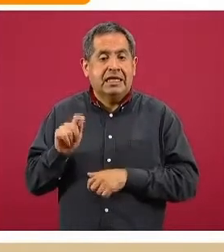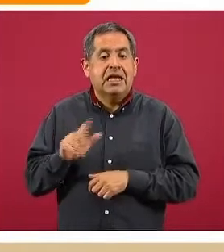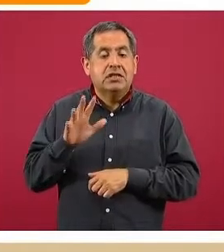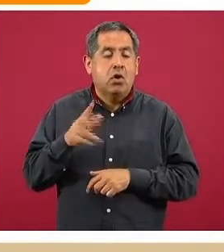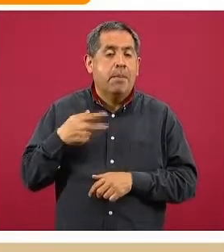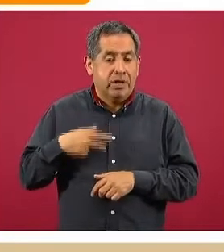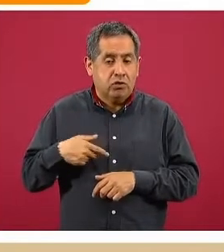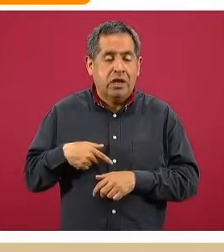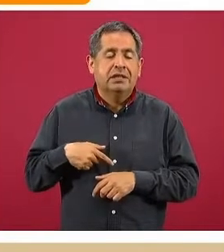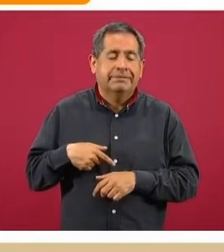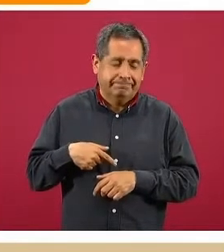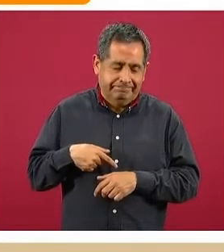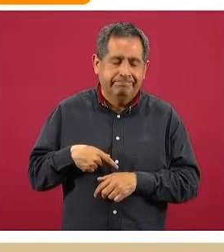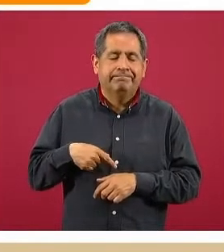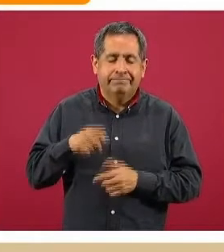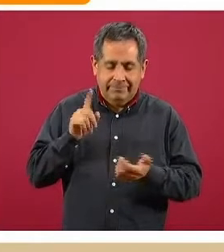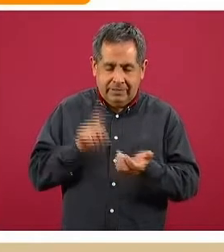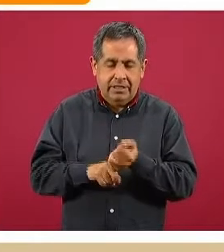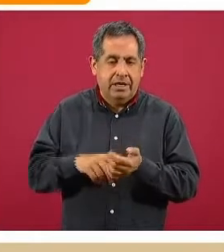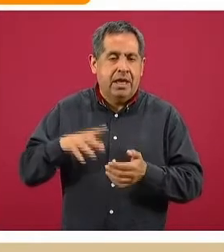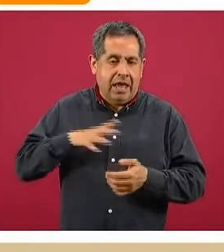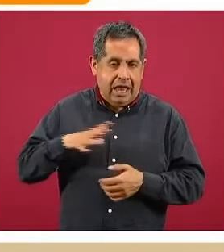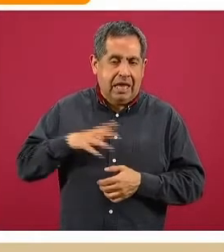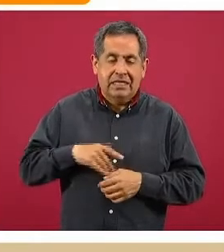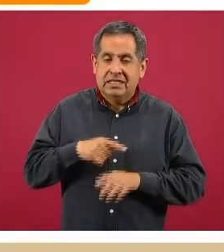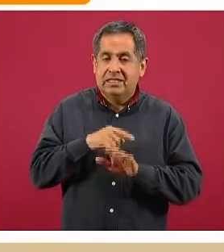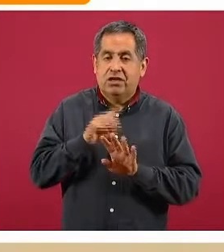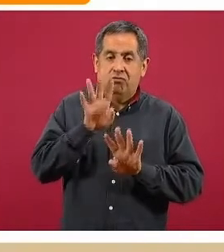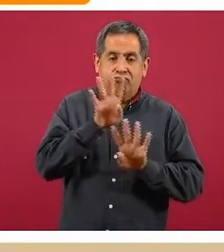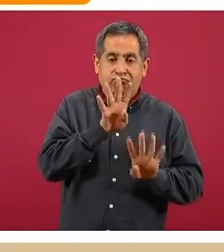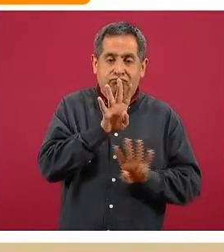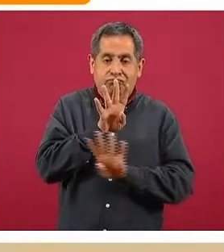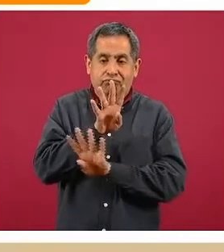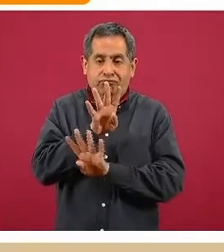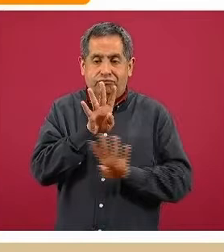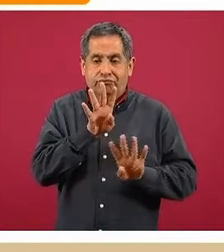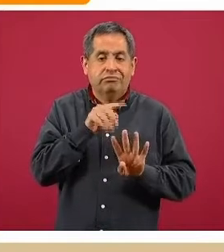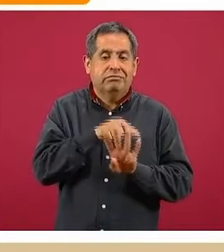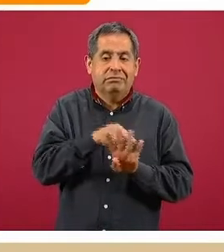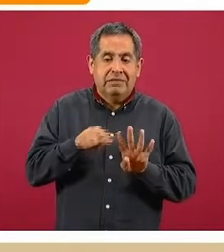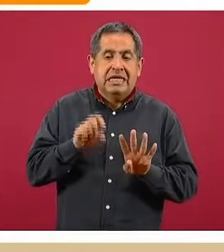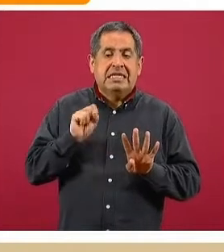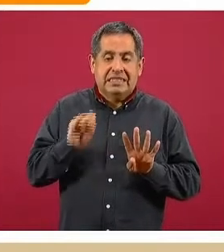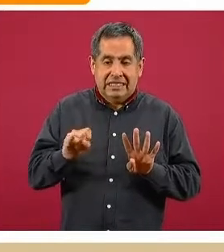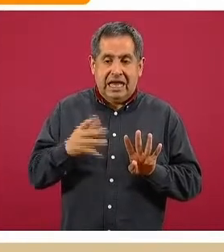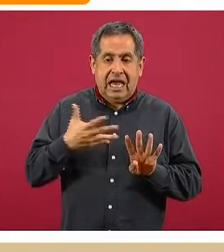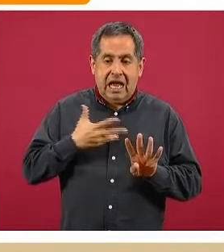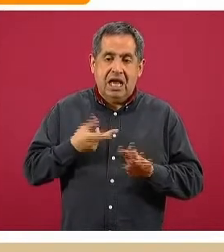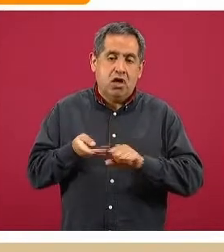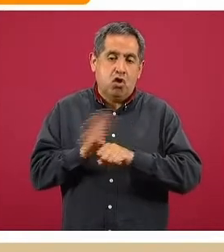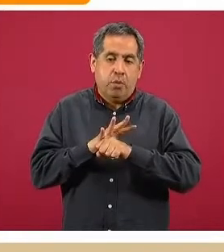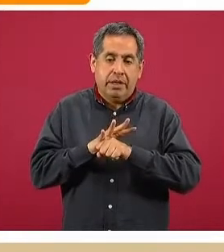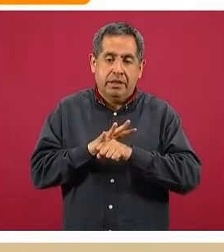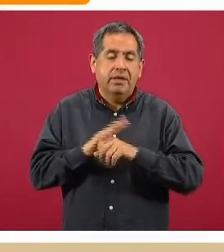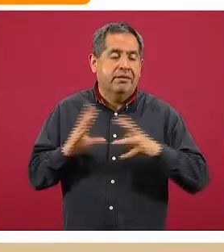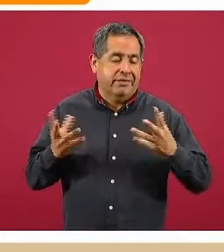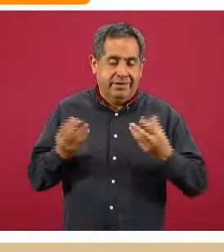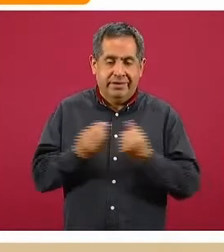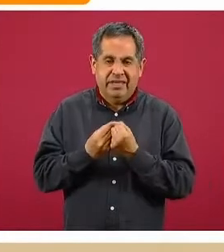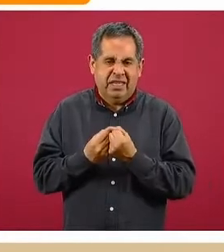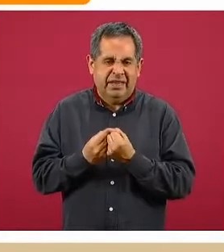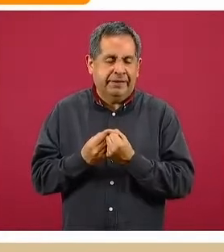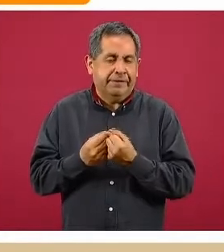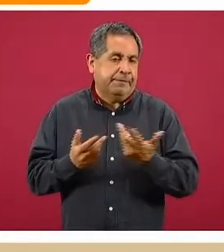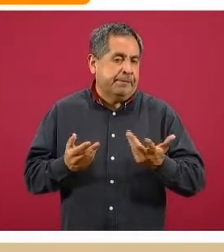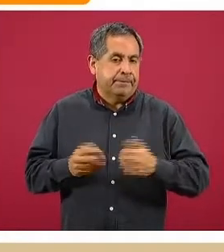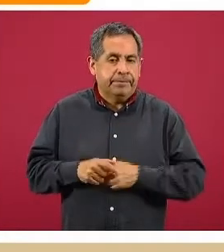880.775 personas que para el día de hoy conforman los casos confirmados acumulados de COVID-19. Y por lo